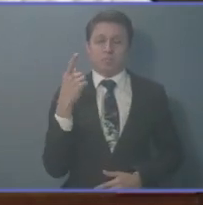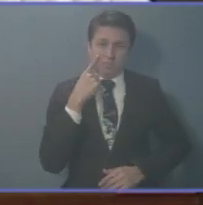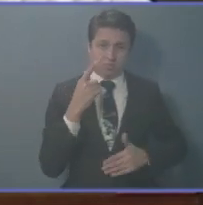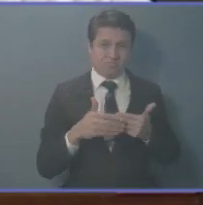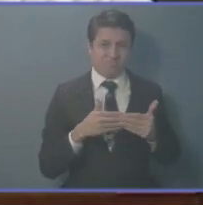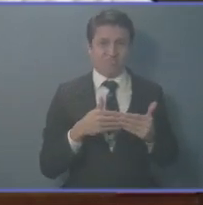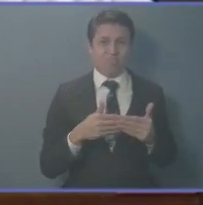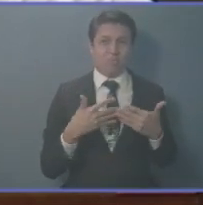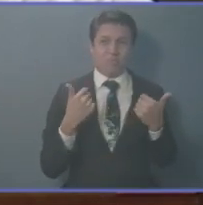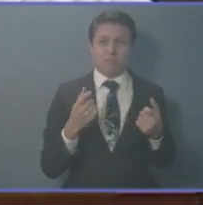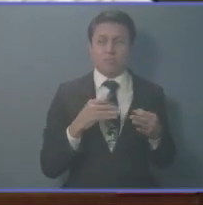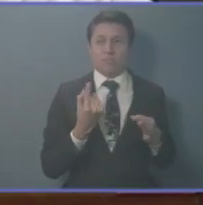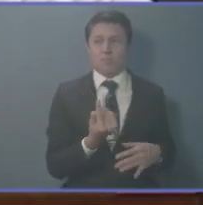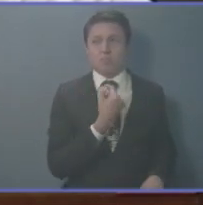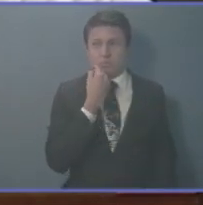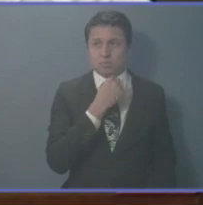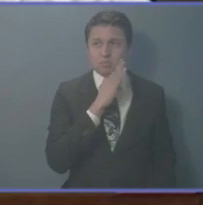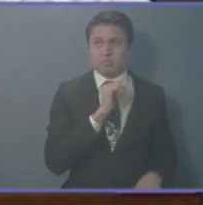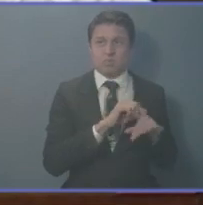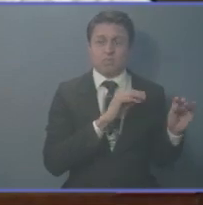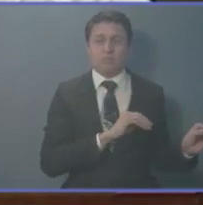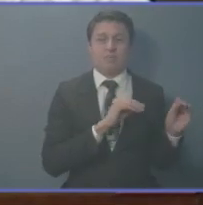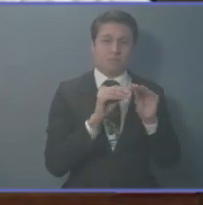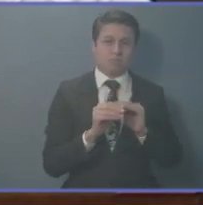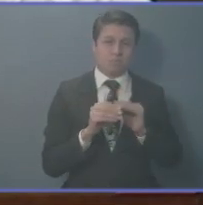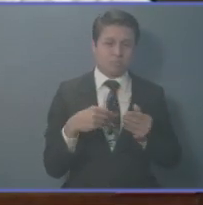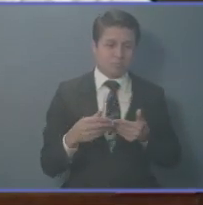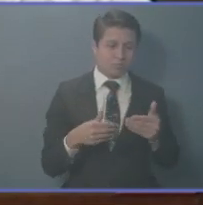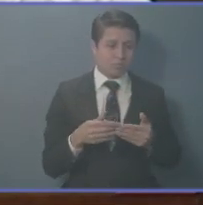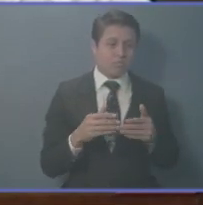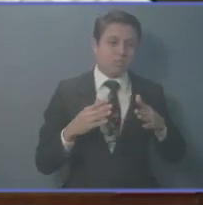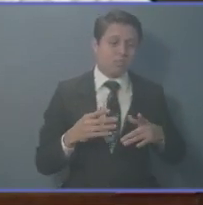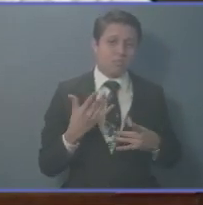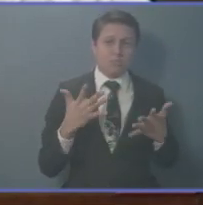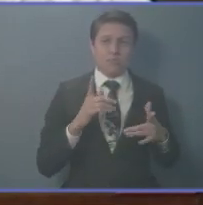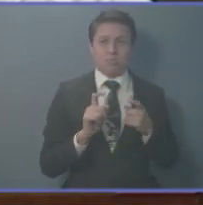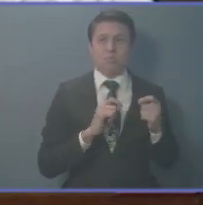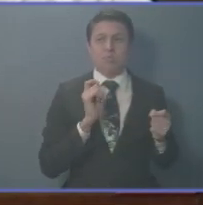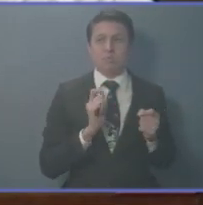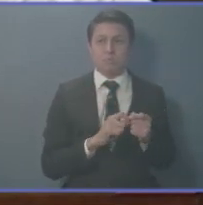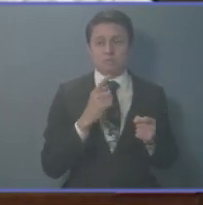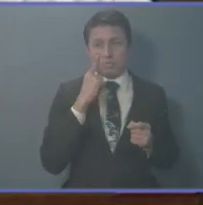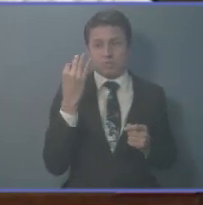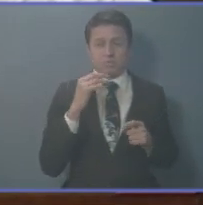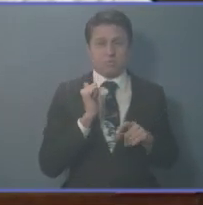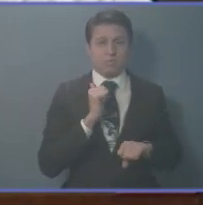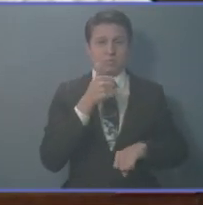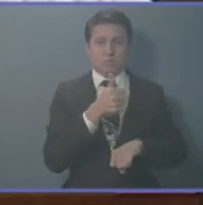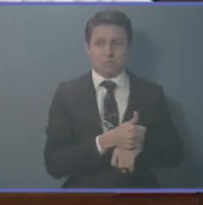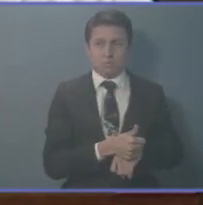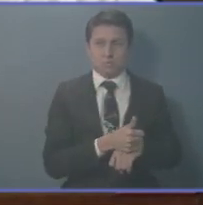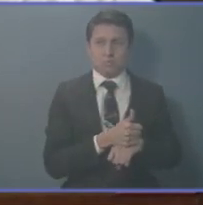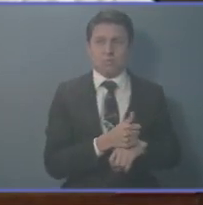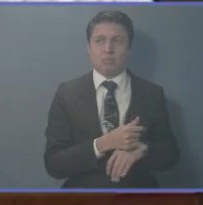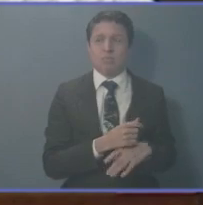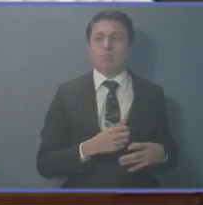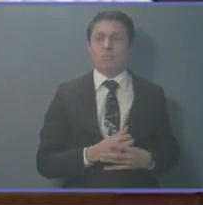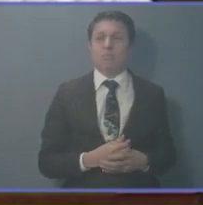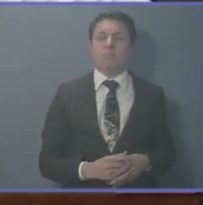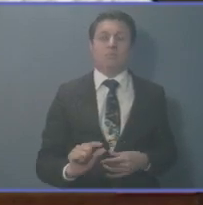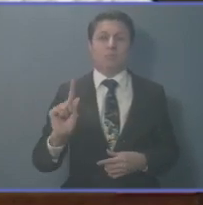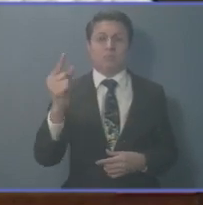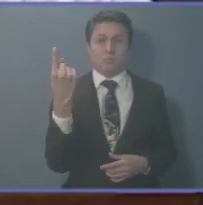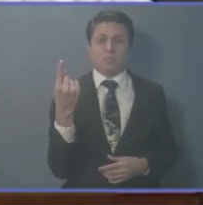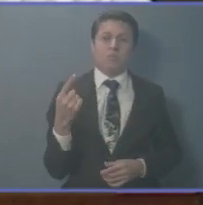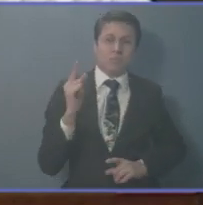investigación epidemiológica a los pacientes que cumplan con la definición de casos confirmados, donde debe establecerse como mínimo A.